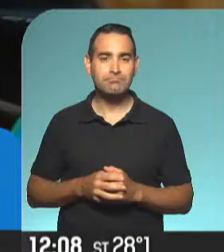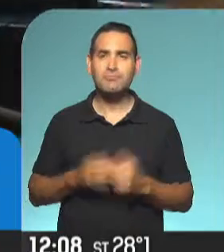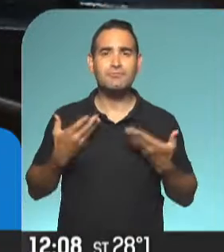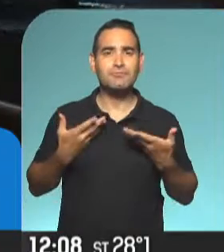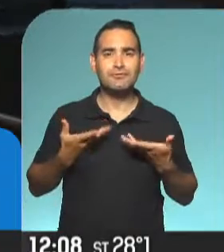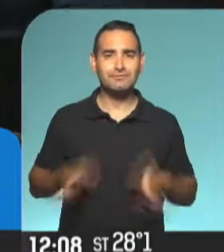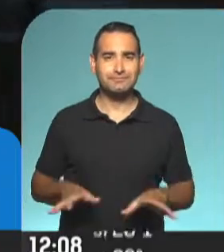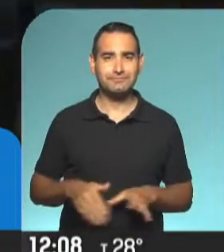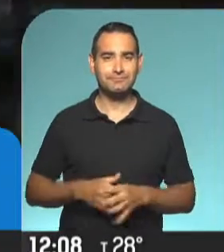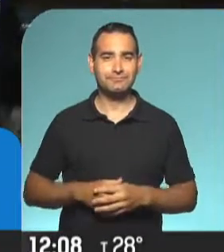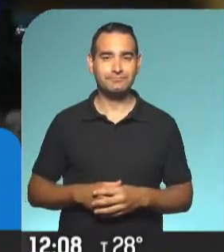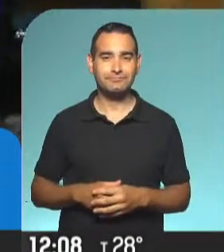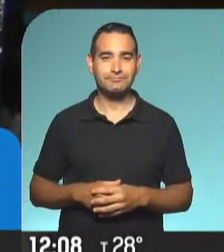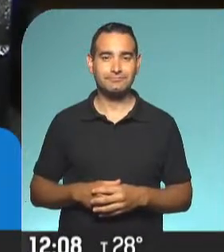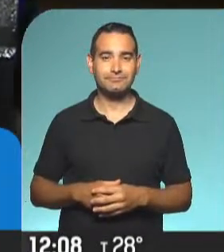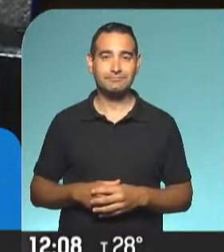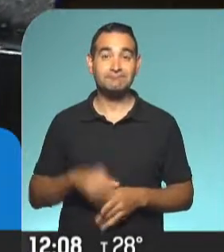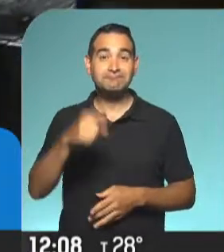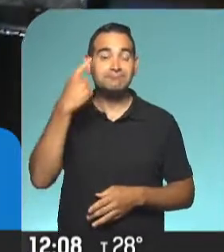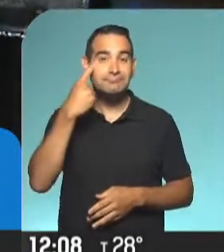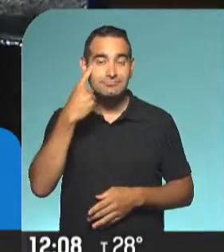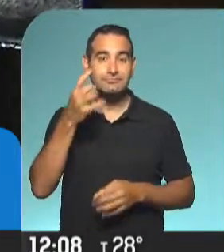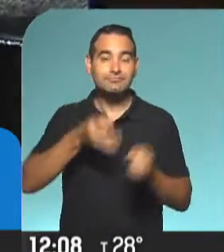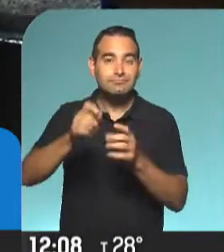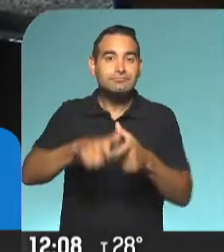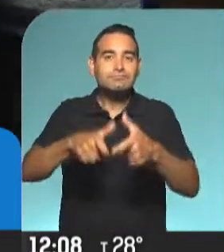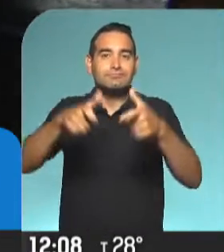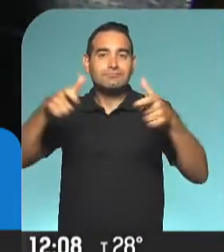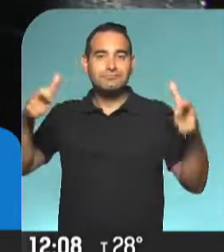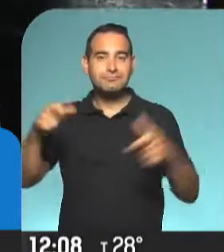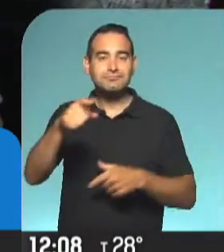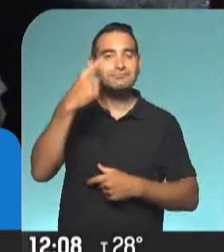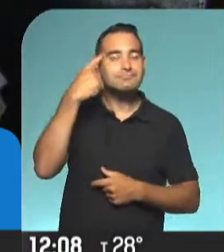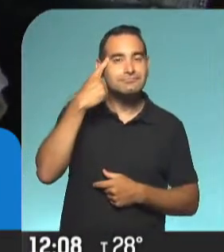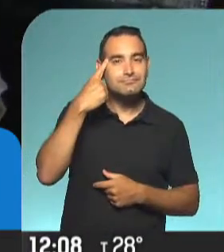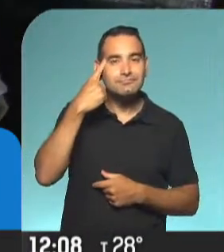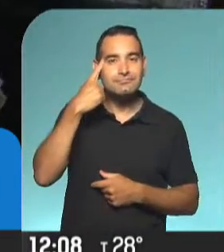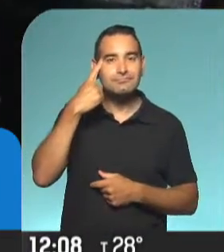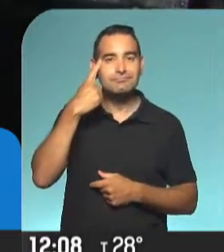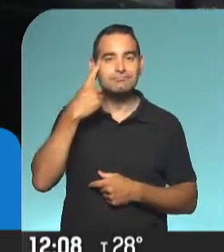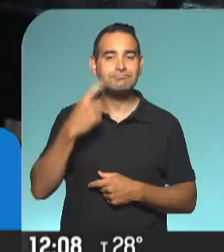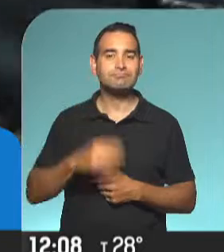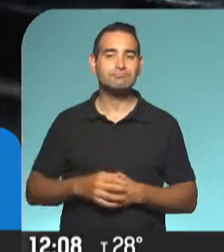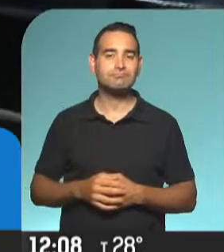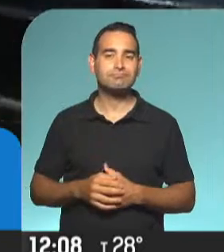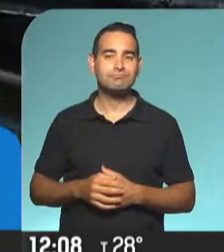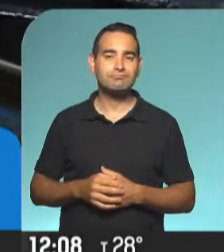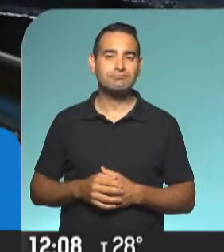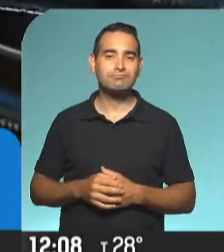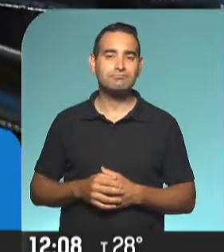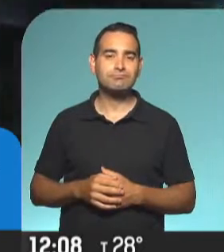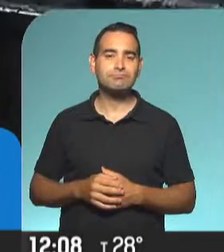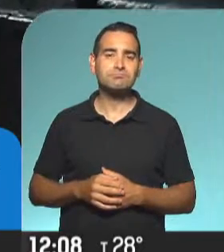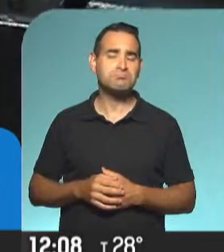Normales para mí. Ajá. ¿Cómo has tomado el aumento de casos y de contagios? ¿Qué te parece este tipo de restricciones? No, por